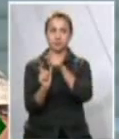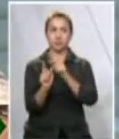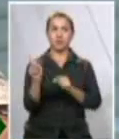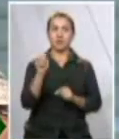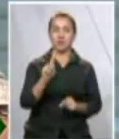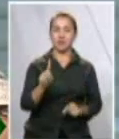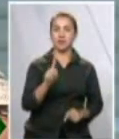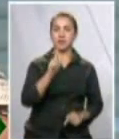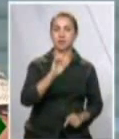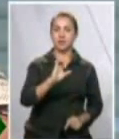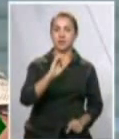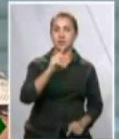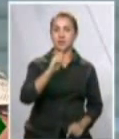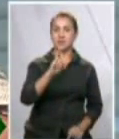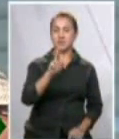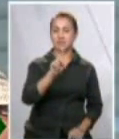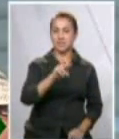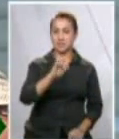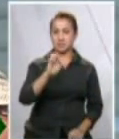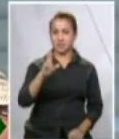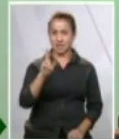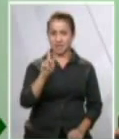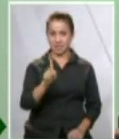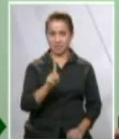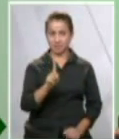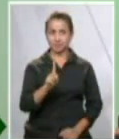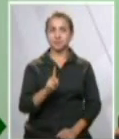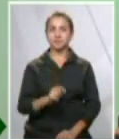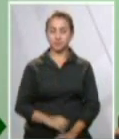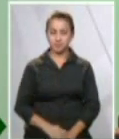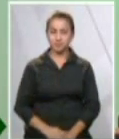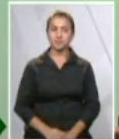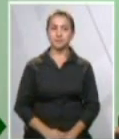La primera que escribió. La primera palabra fue Shakespeare.